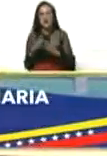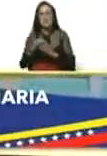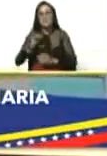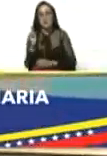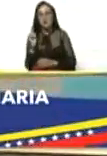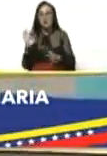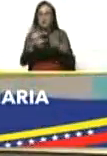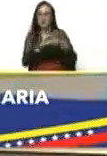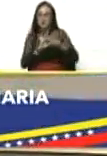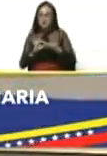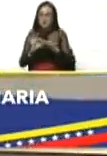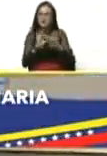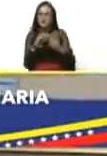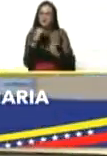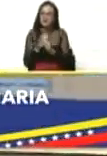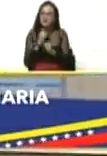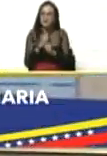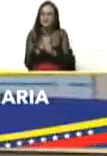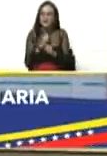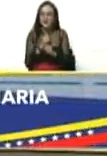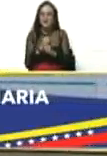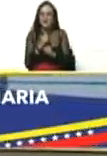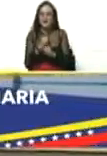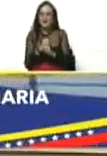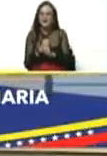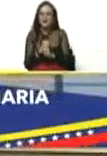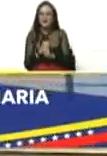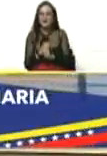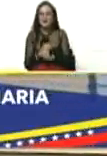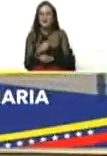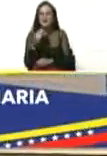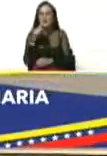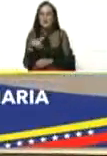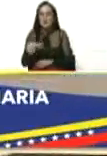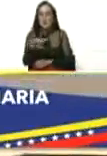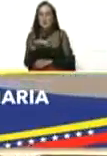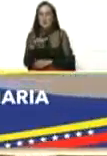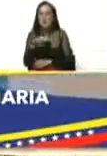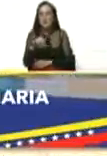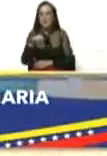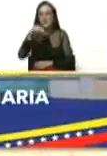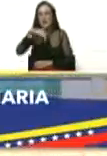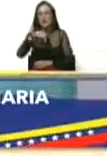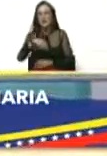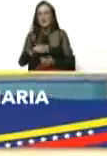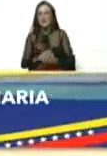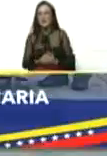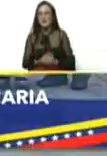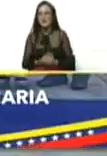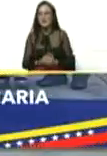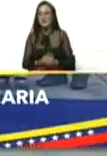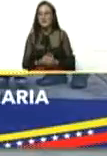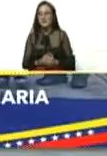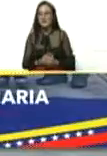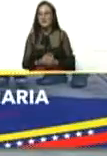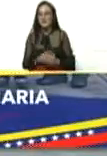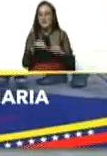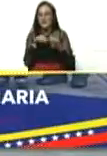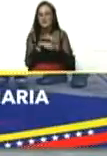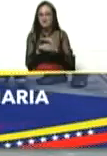cívico-militar-policial. Aquí ha estado trabajando el poder popular de acá, de este sector, en la urbanización